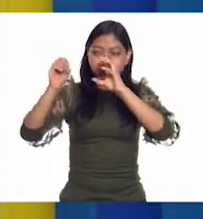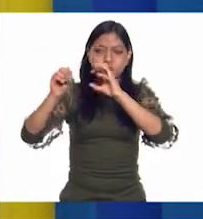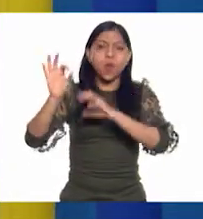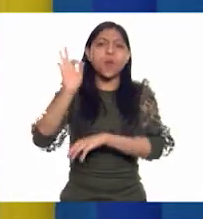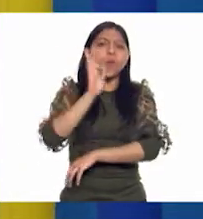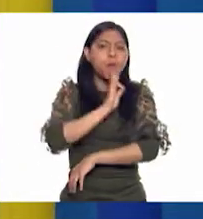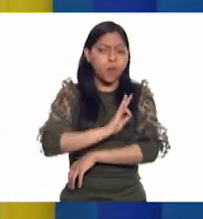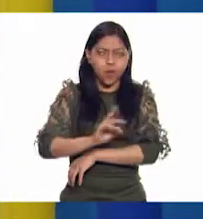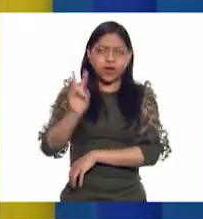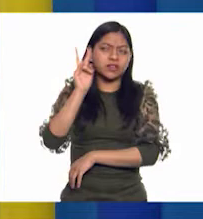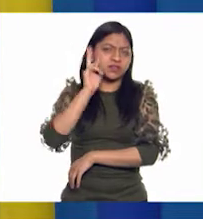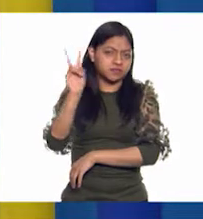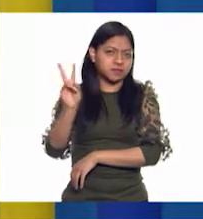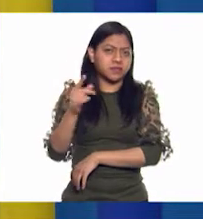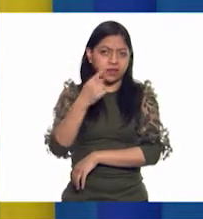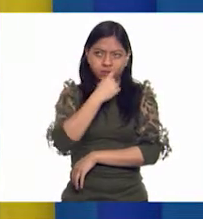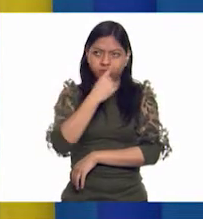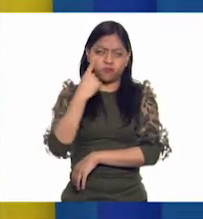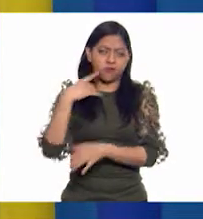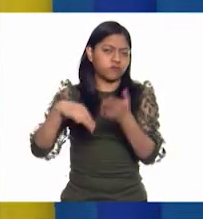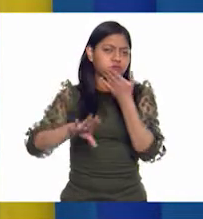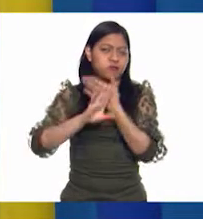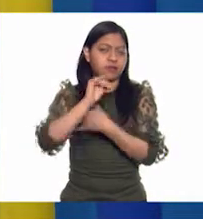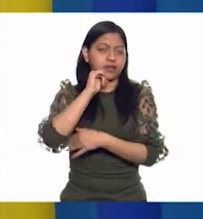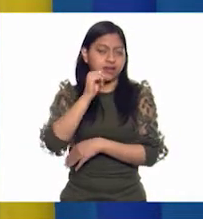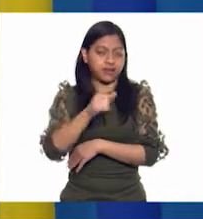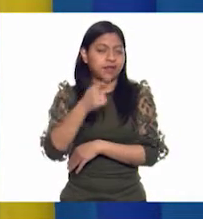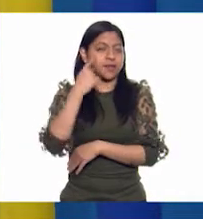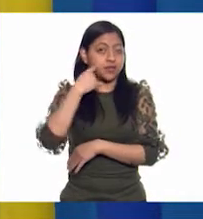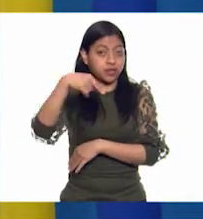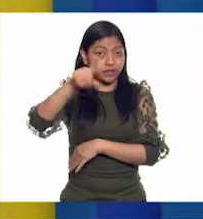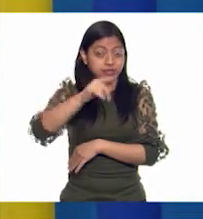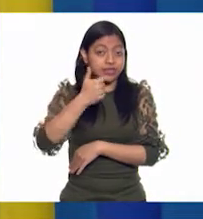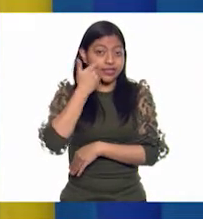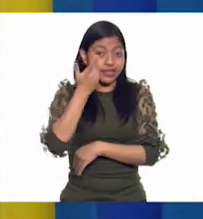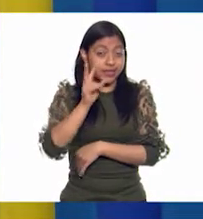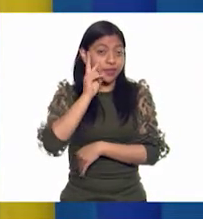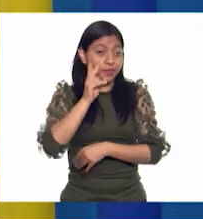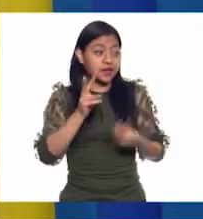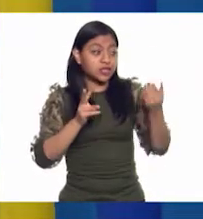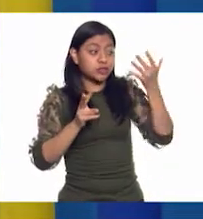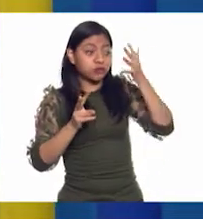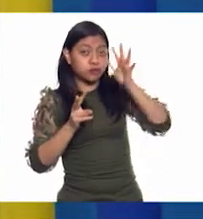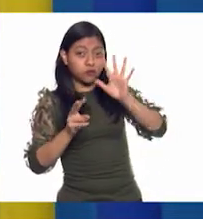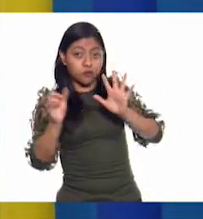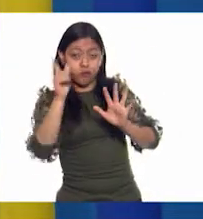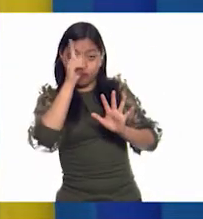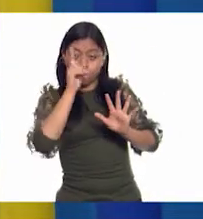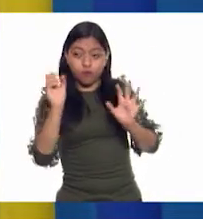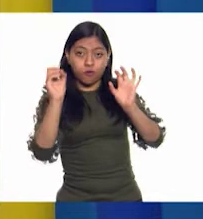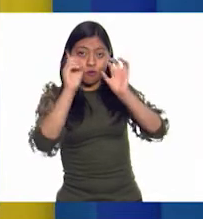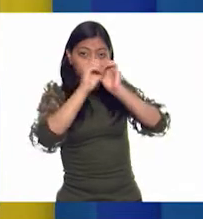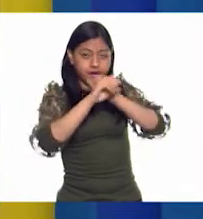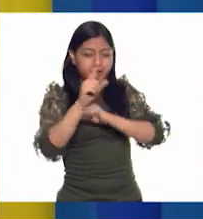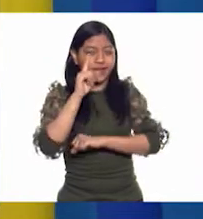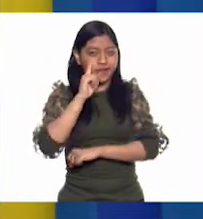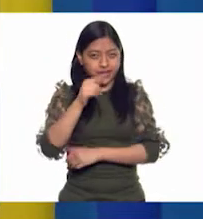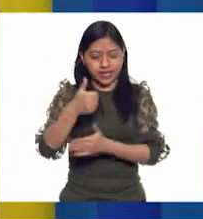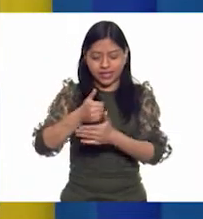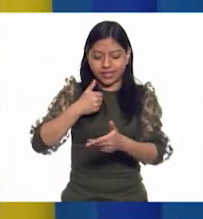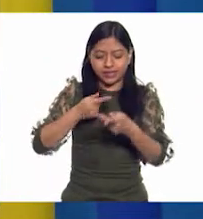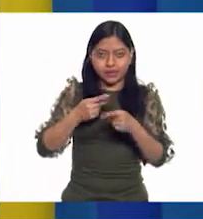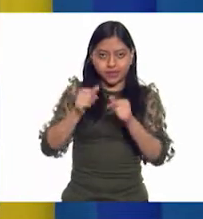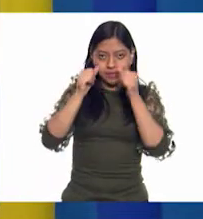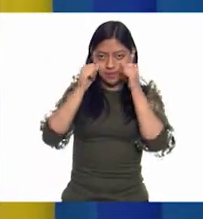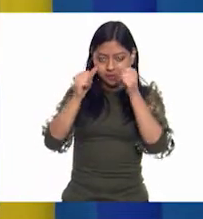problema. Como ejemplo de lo que se debe hacer para la observación de un eclipse, vamos a analizar la siguiente cápsula que se